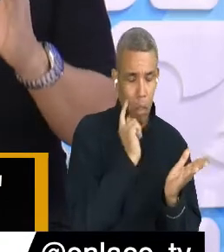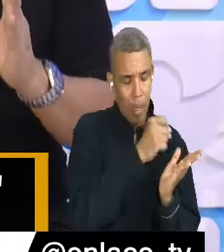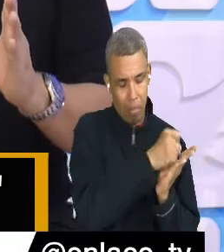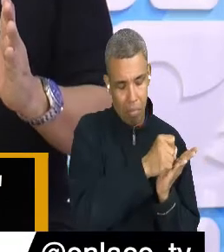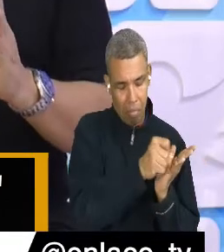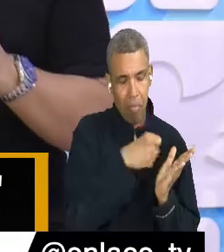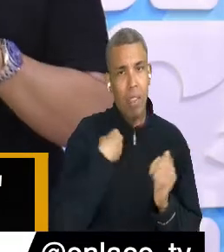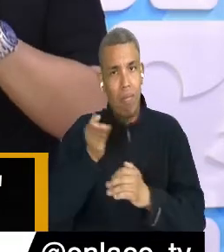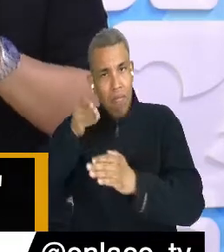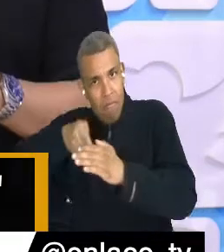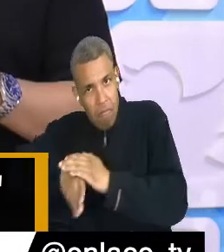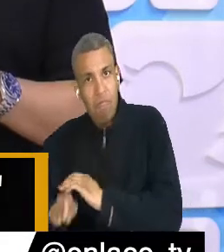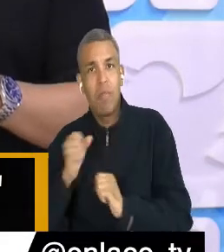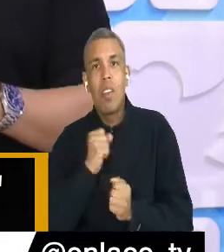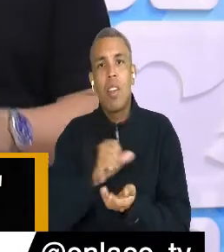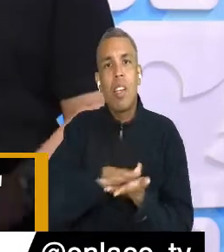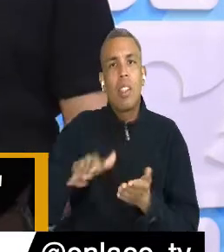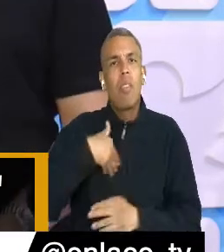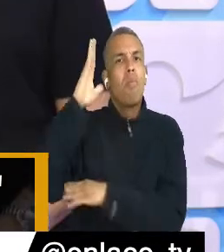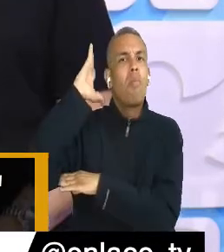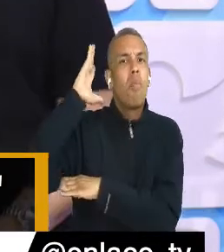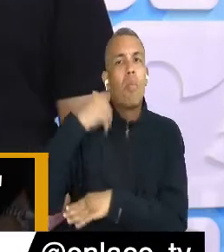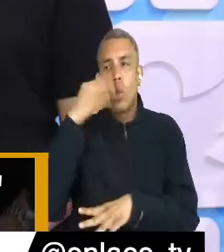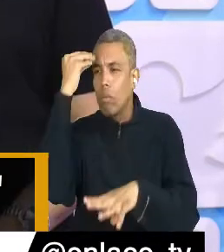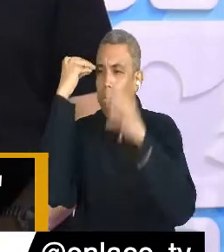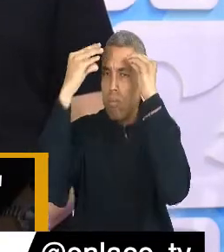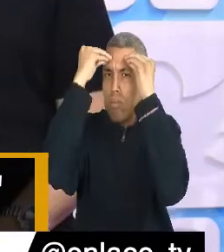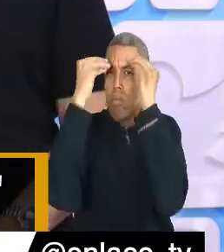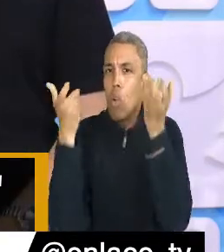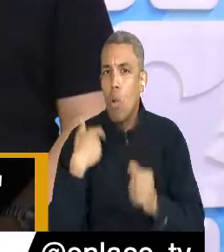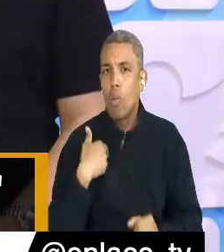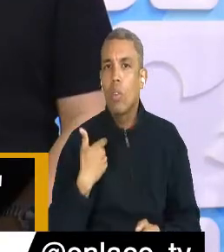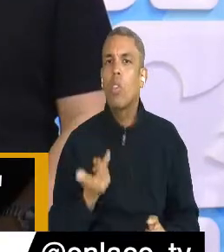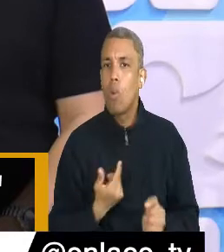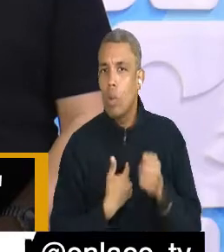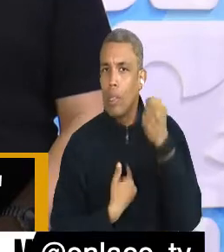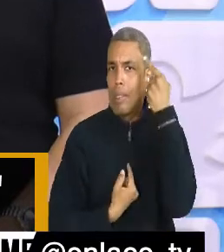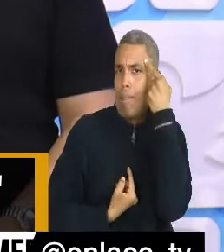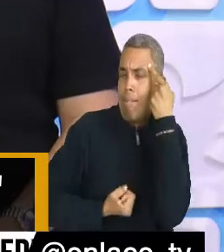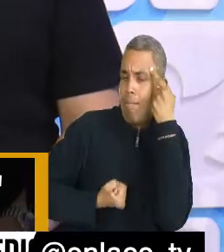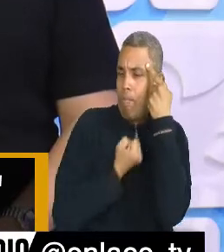de estas conferencias que tienen como propósito entregar principios básicos,